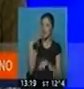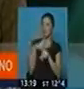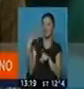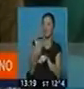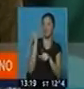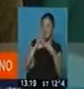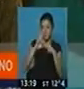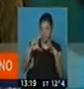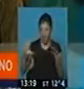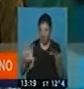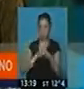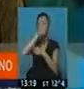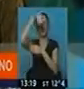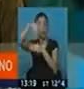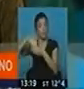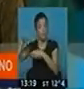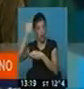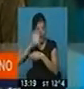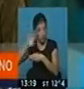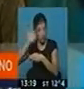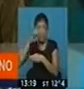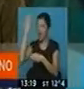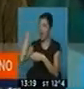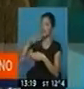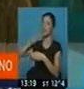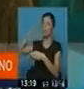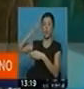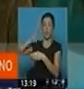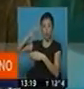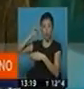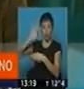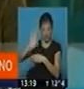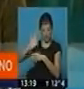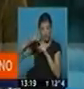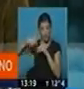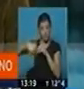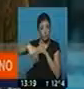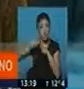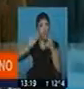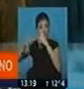su incorporación a la Unión Europea a mediados de los 80, la relación que ha tenido España. Es la